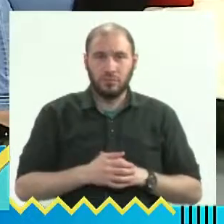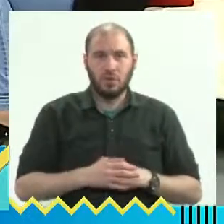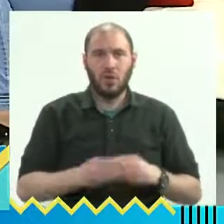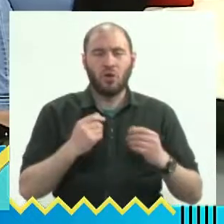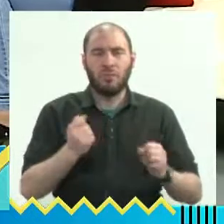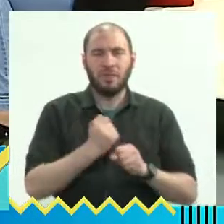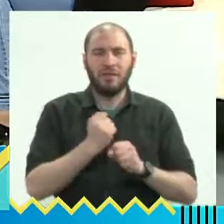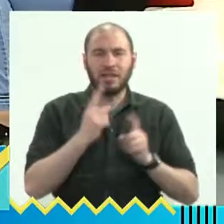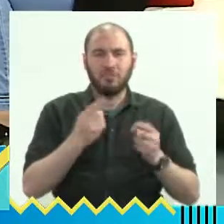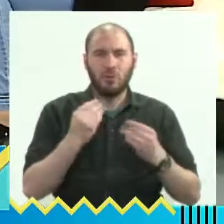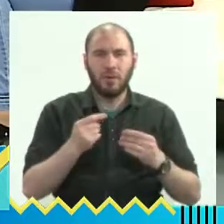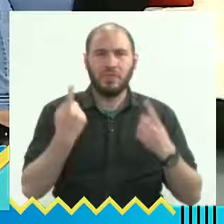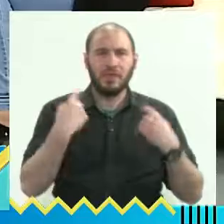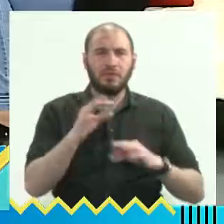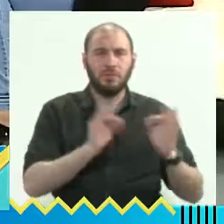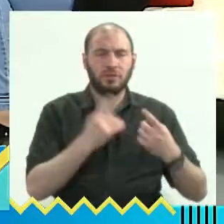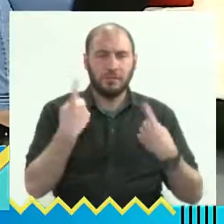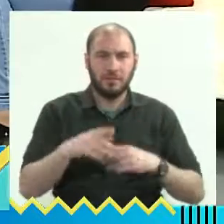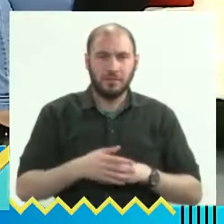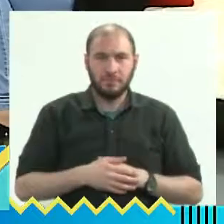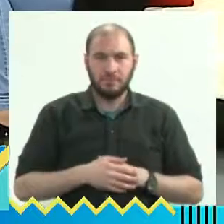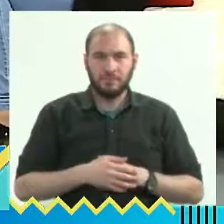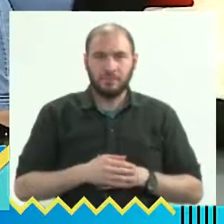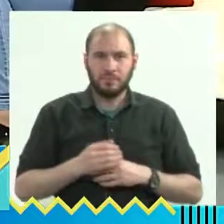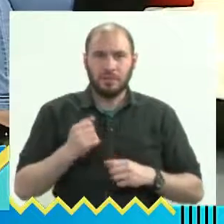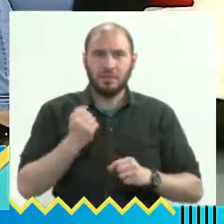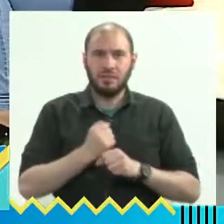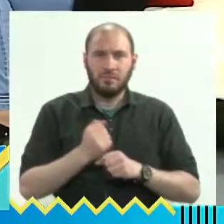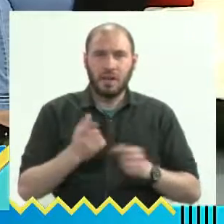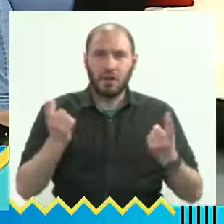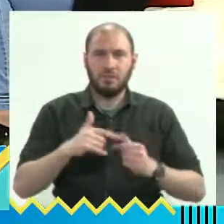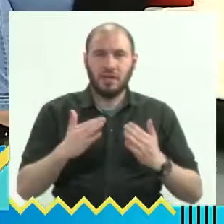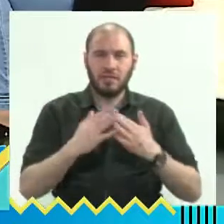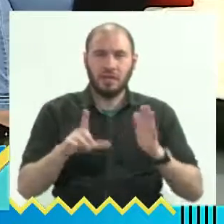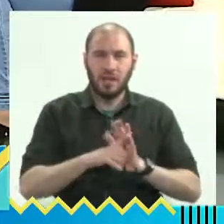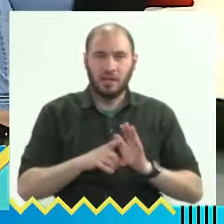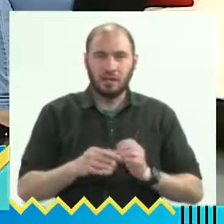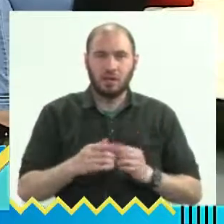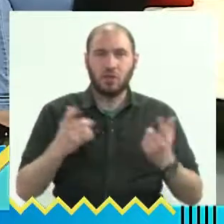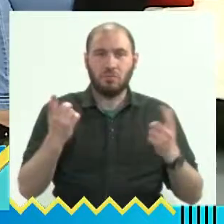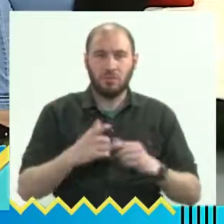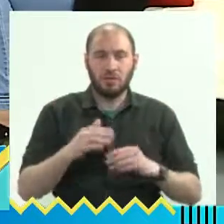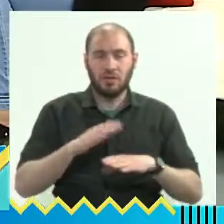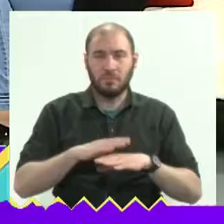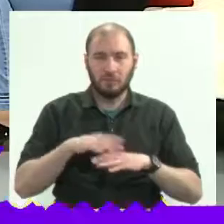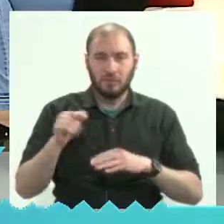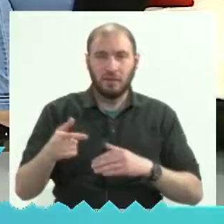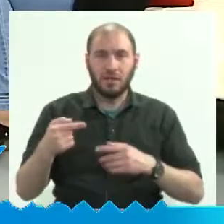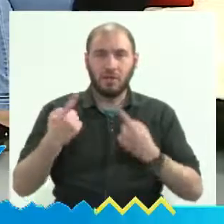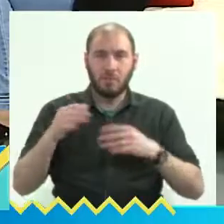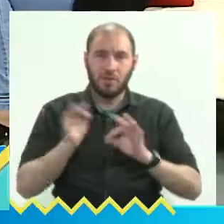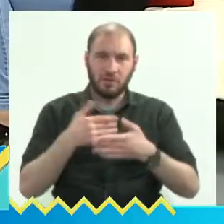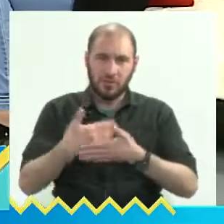se trabajó también con estos distintos proyectos? Se trabajó en la Comisión de Legislación, que es la comisión que corresponde a evaluar este tipo